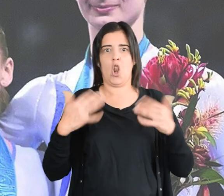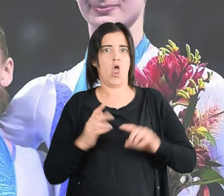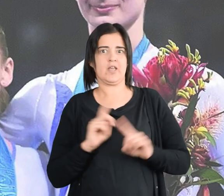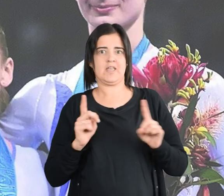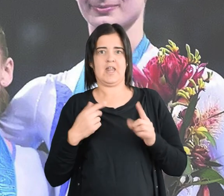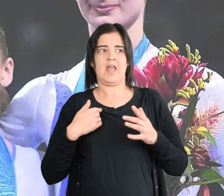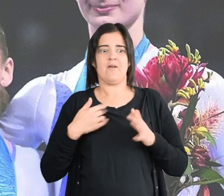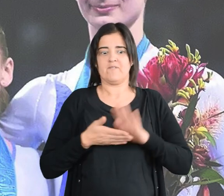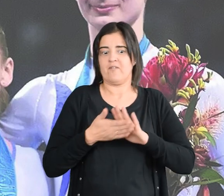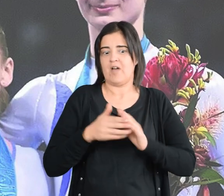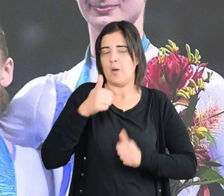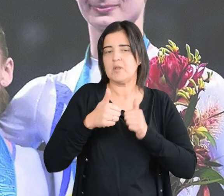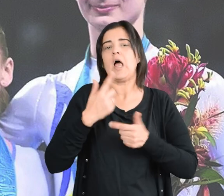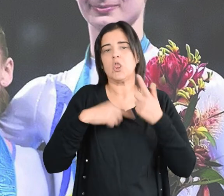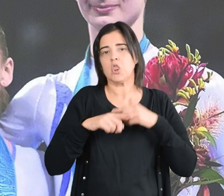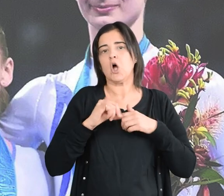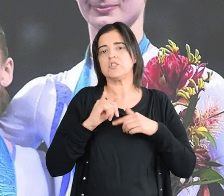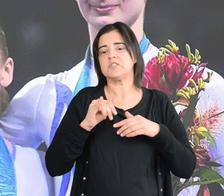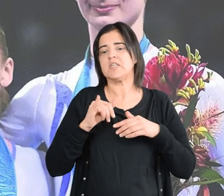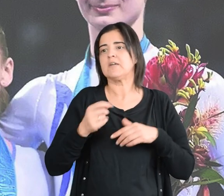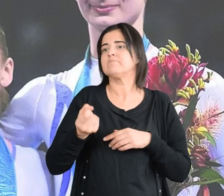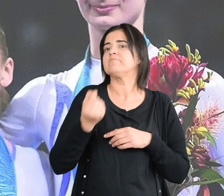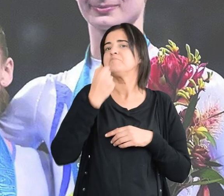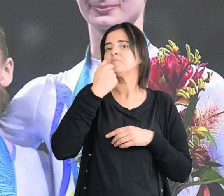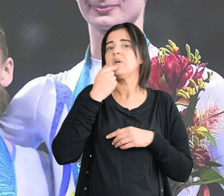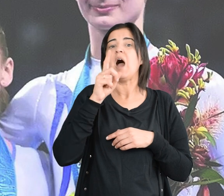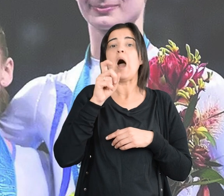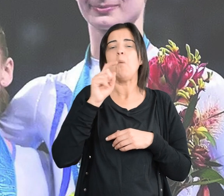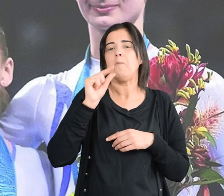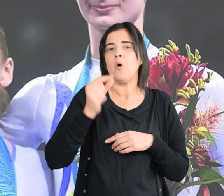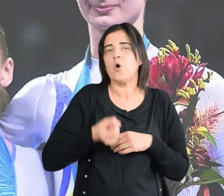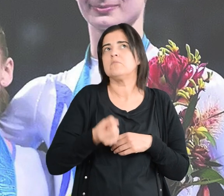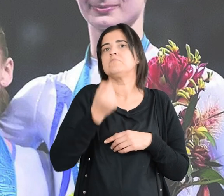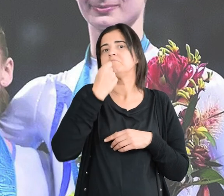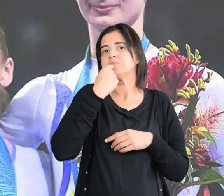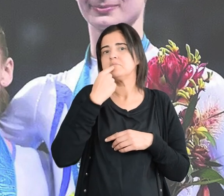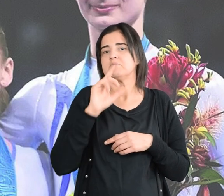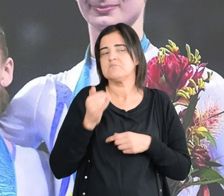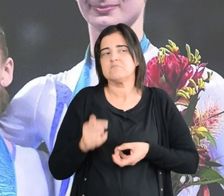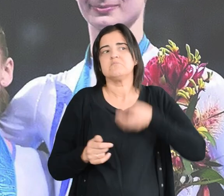su estómago al competir por lo que decide tomar el medicamento con muy poca agua